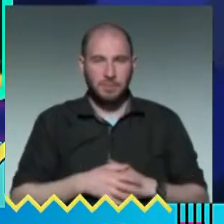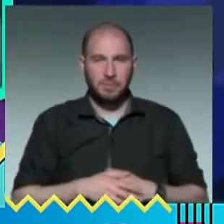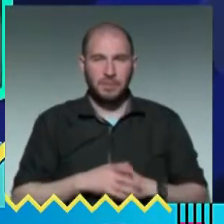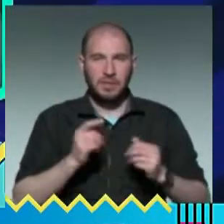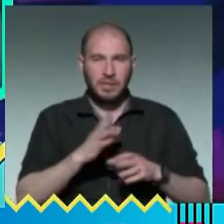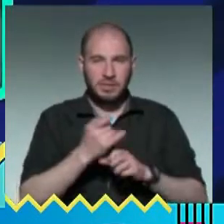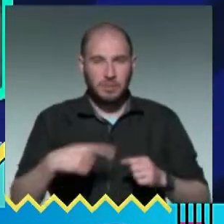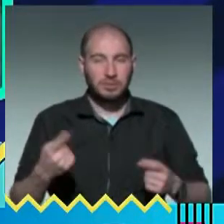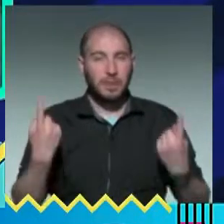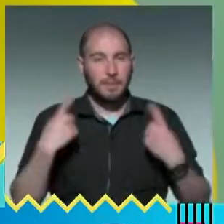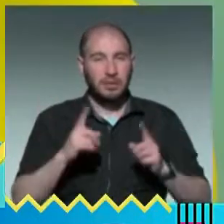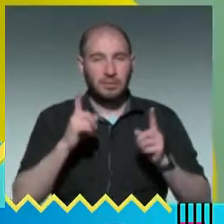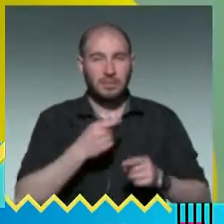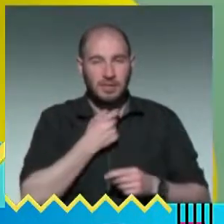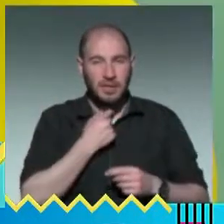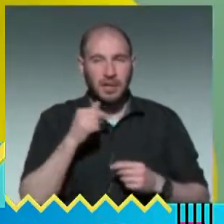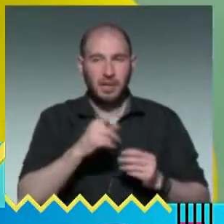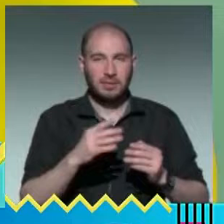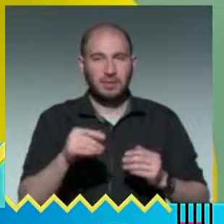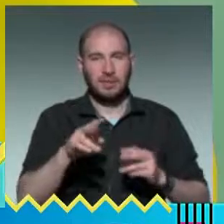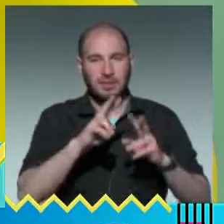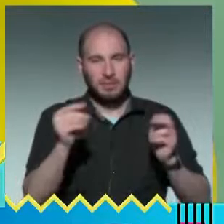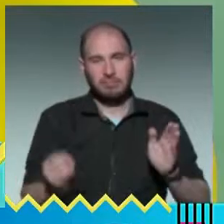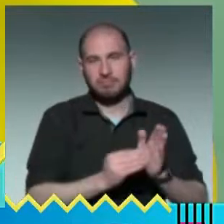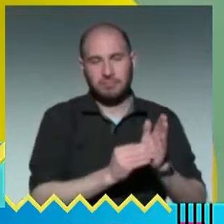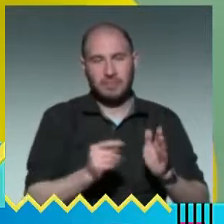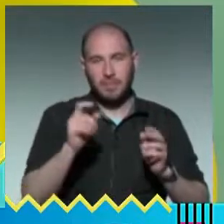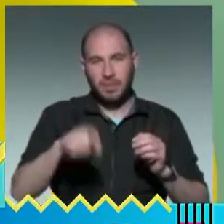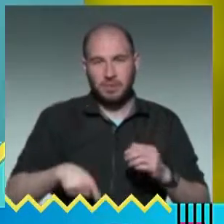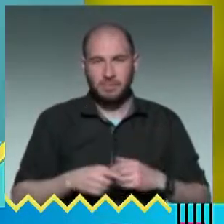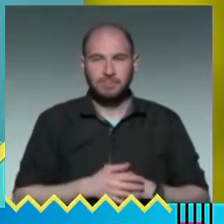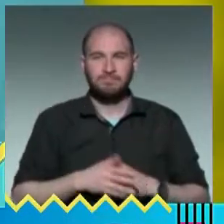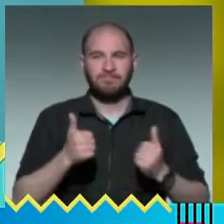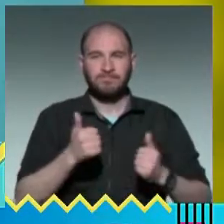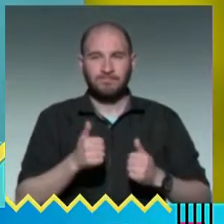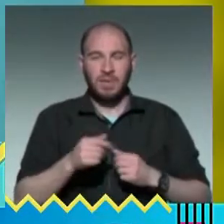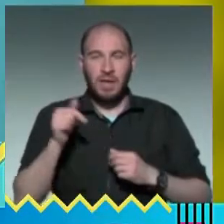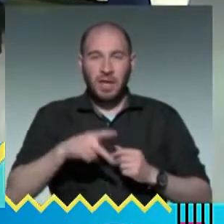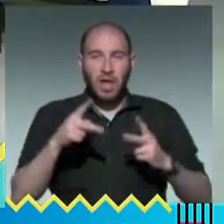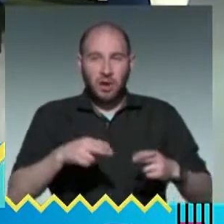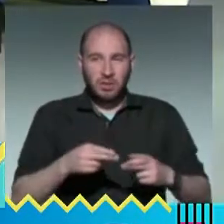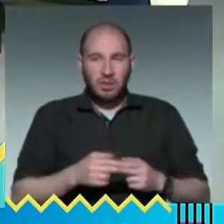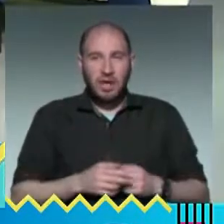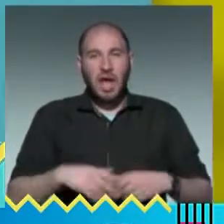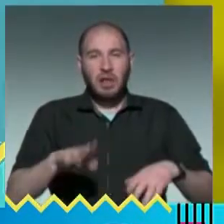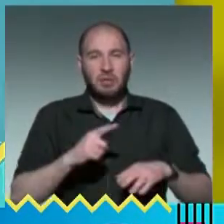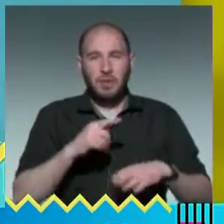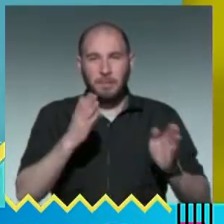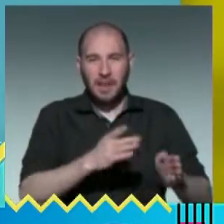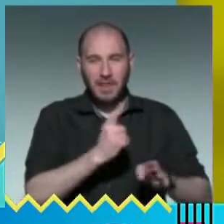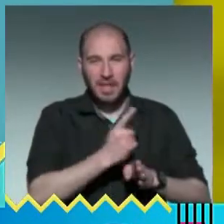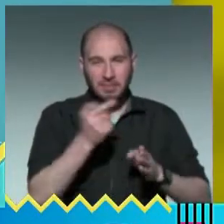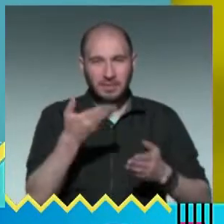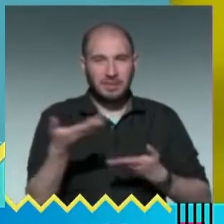de transporte, pero queremos también que se tengan en cuenta las situaciones puntuales. Particulares. Bien, nos tenemos que ir a un corte. Quizás hemos hecho este primer bloque